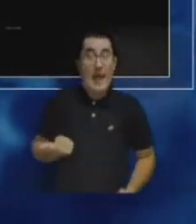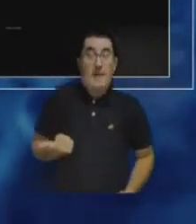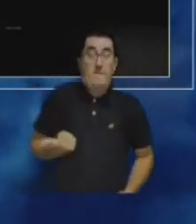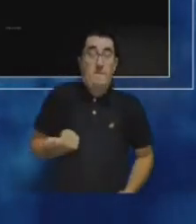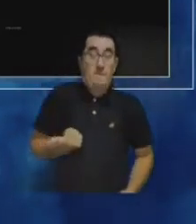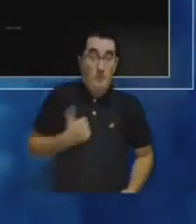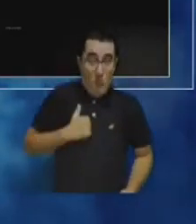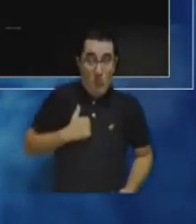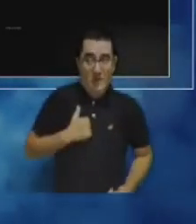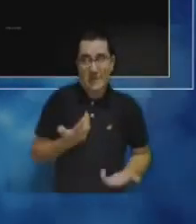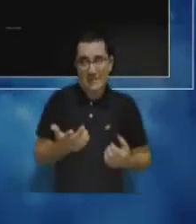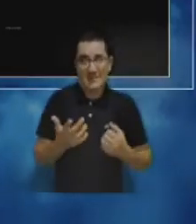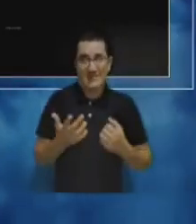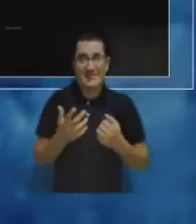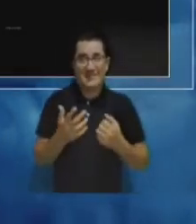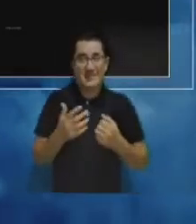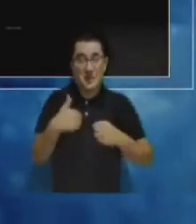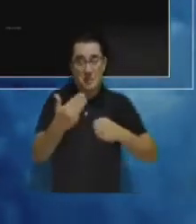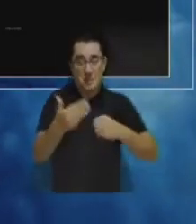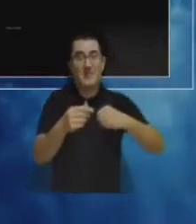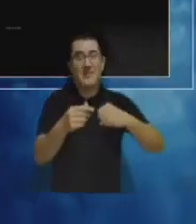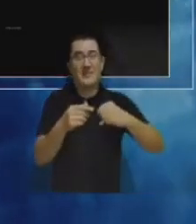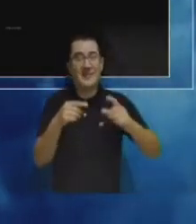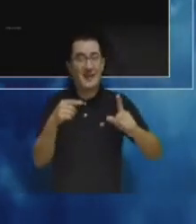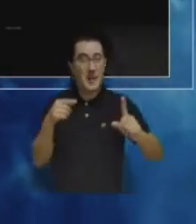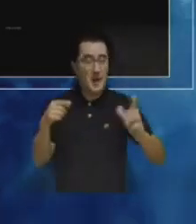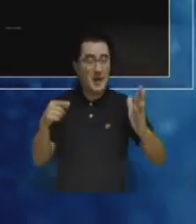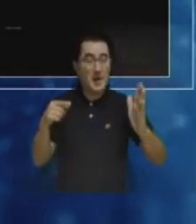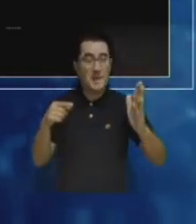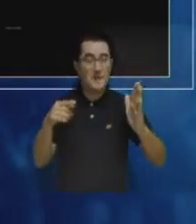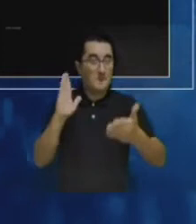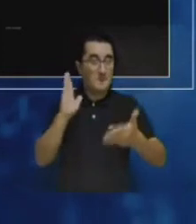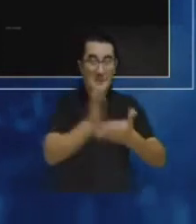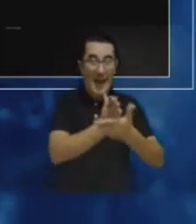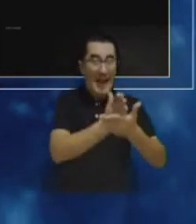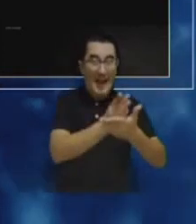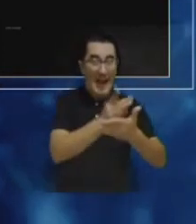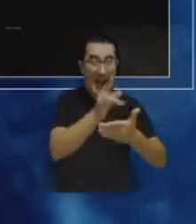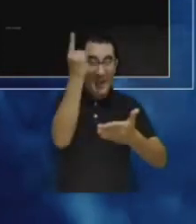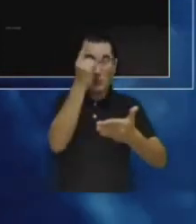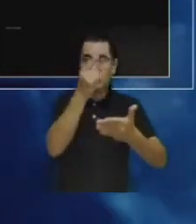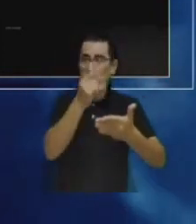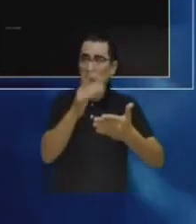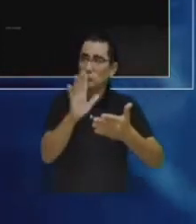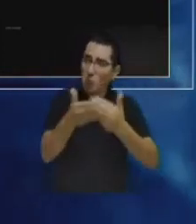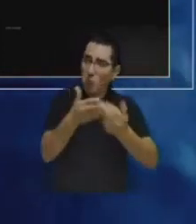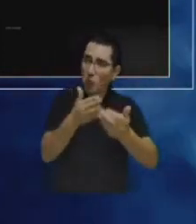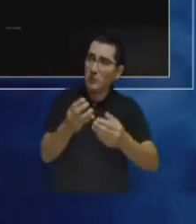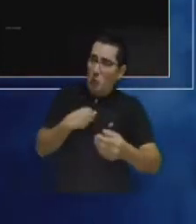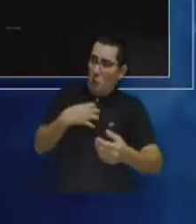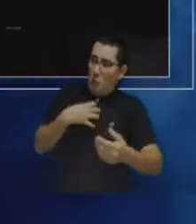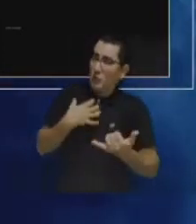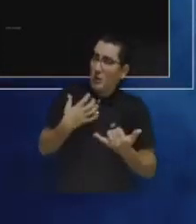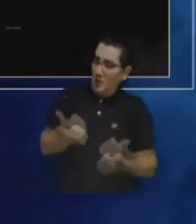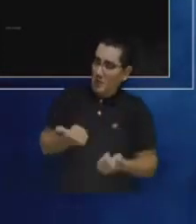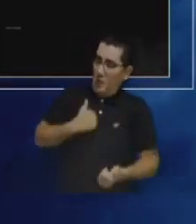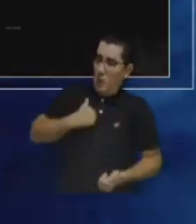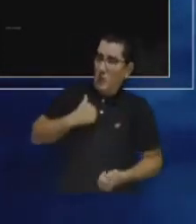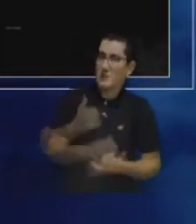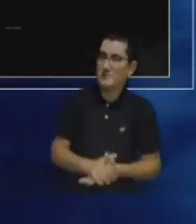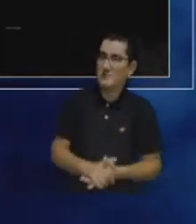el efecto rebote de la pandemia. Gracias, Denise. Josué, muchas gracias por tu